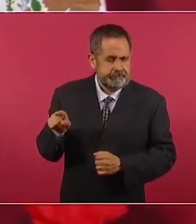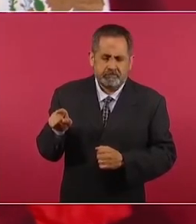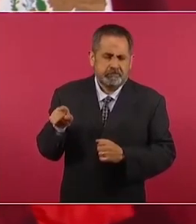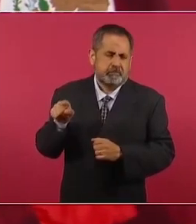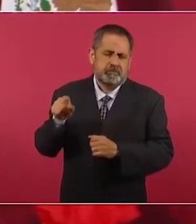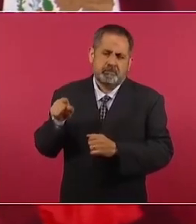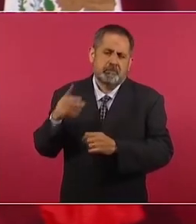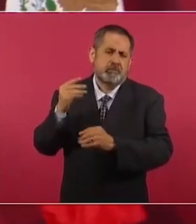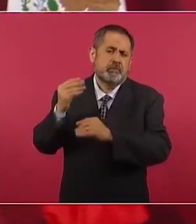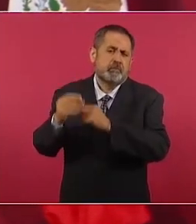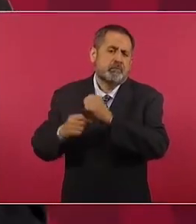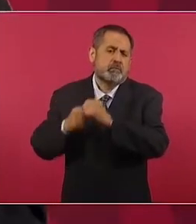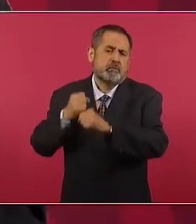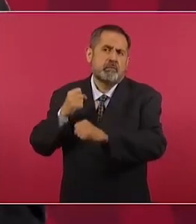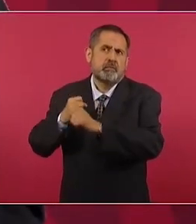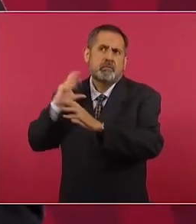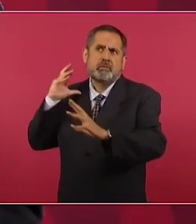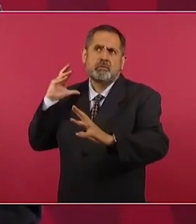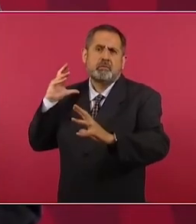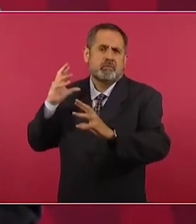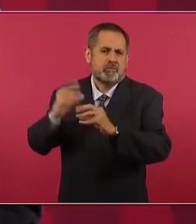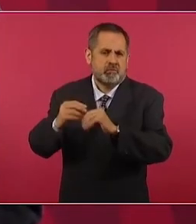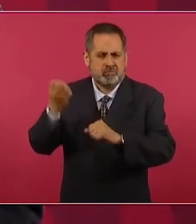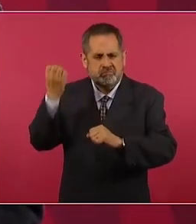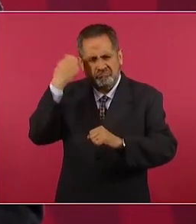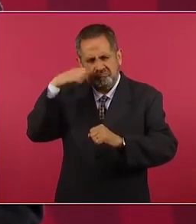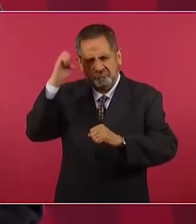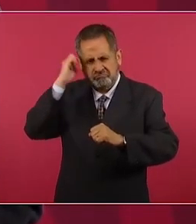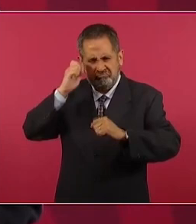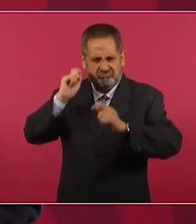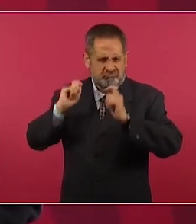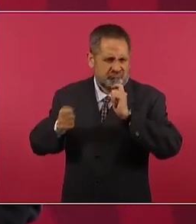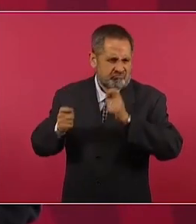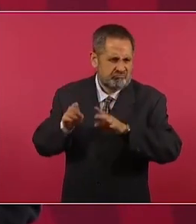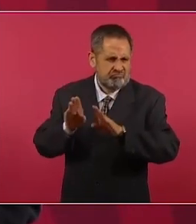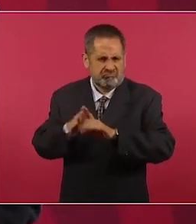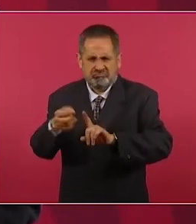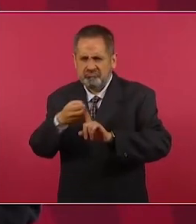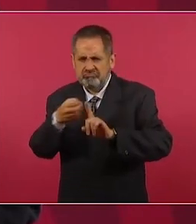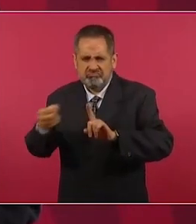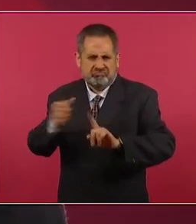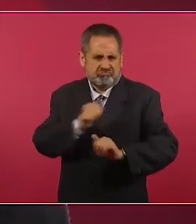muchos años de experiencia